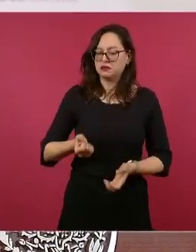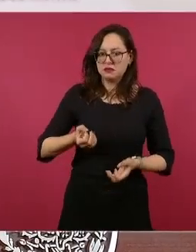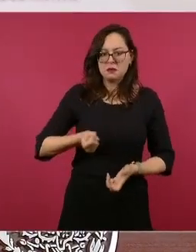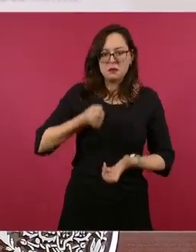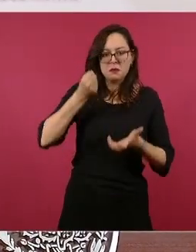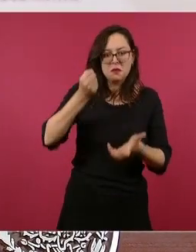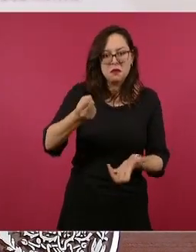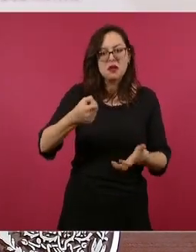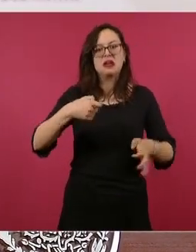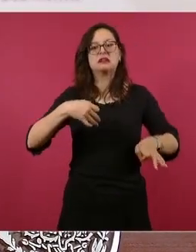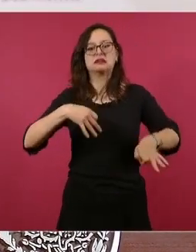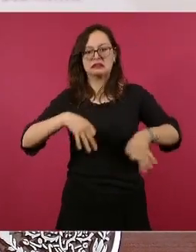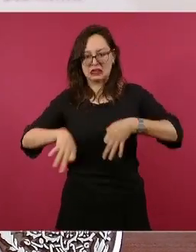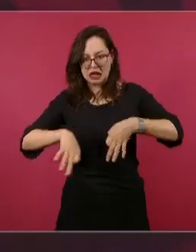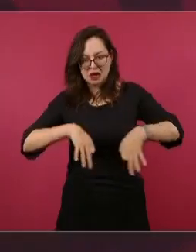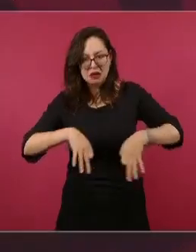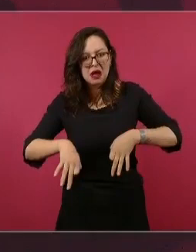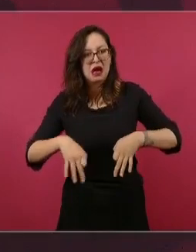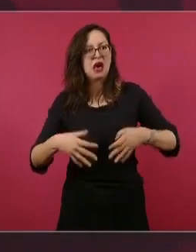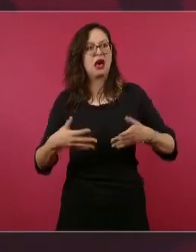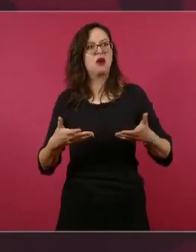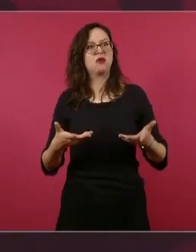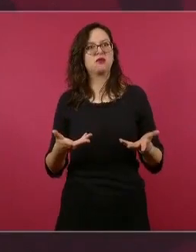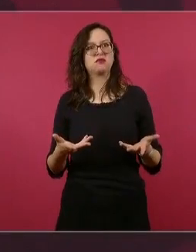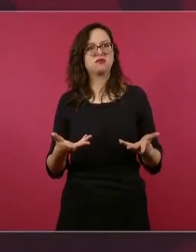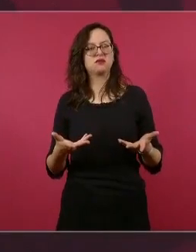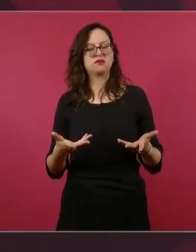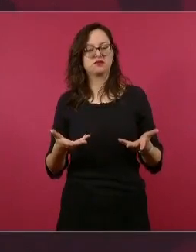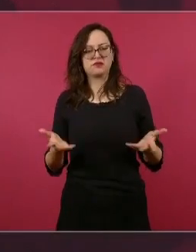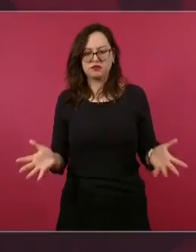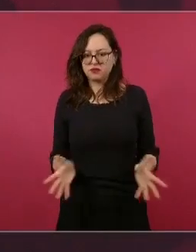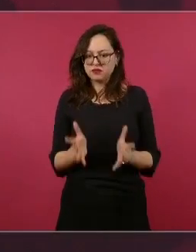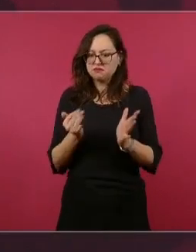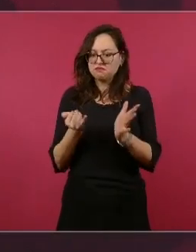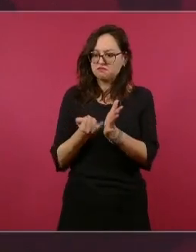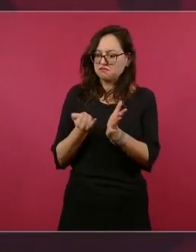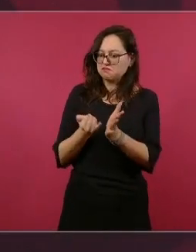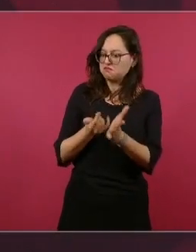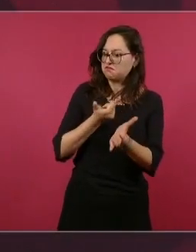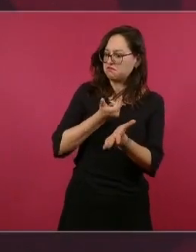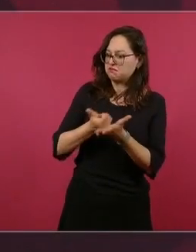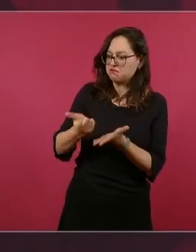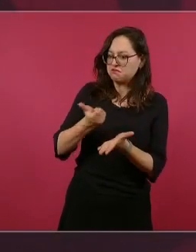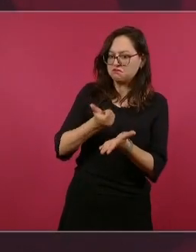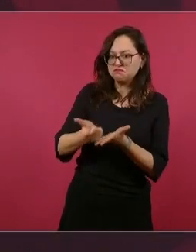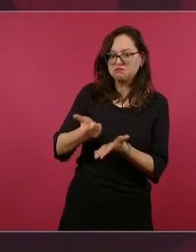que pagan sus impuestos